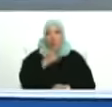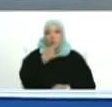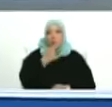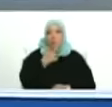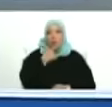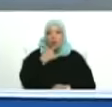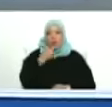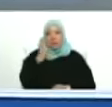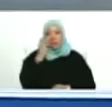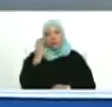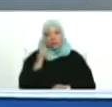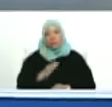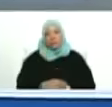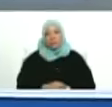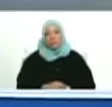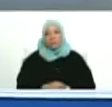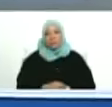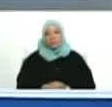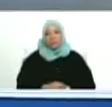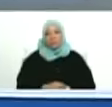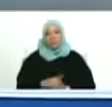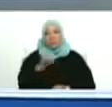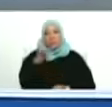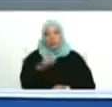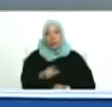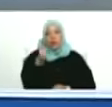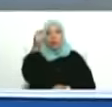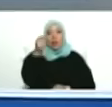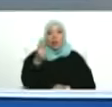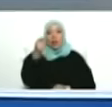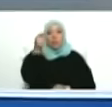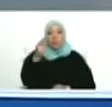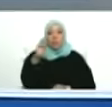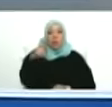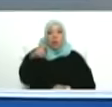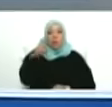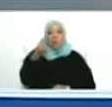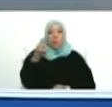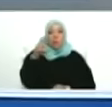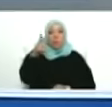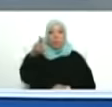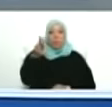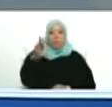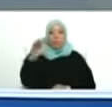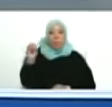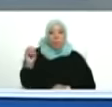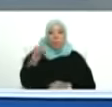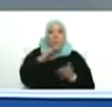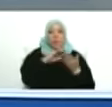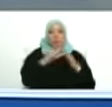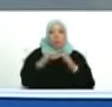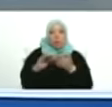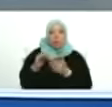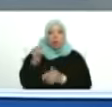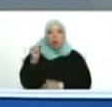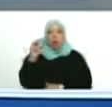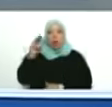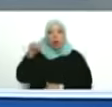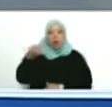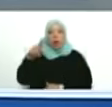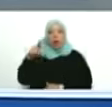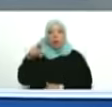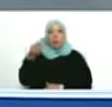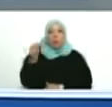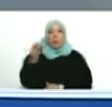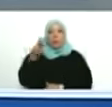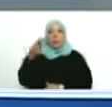¿verdad? Ahí conocí yo a Pedro Infante, el diputado Pedro Infante, en el Amparo. No cuento más